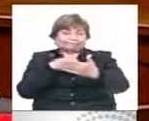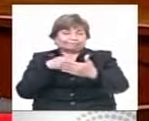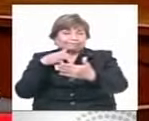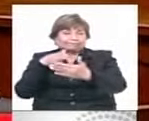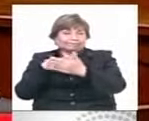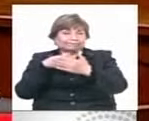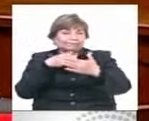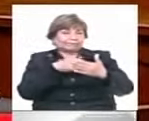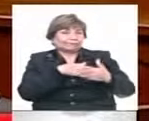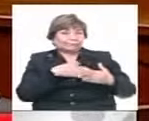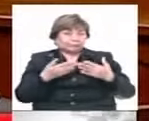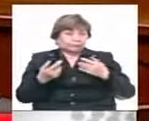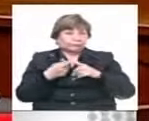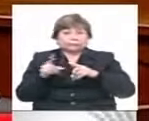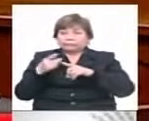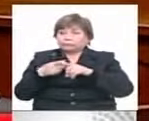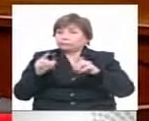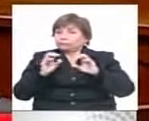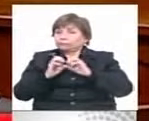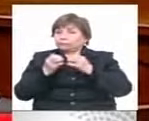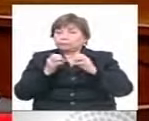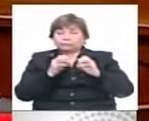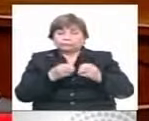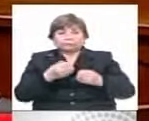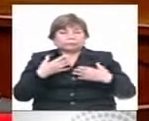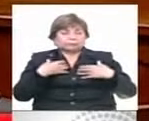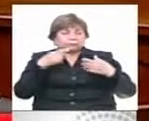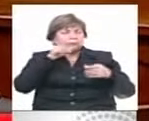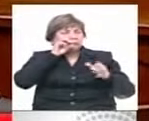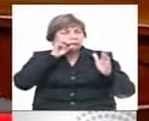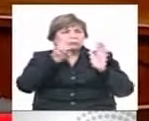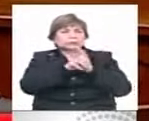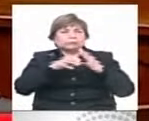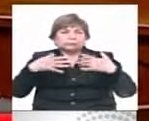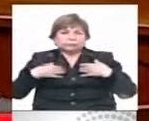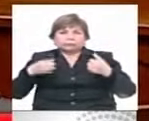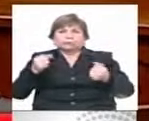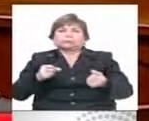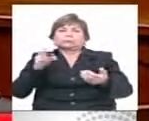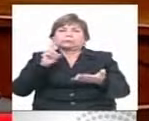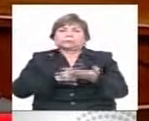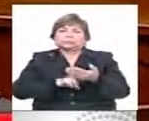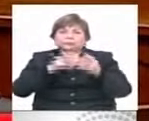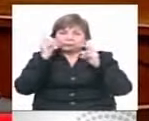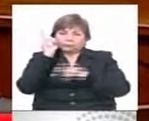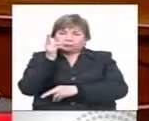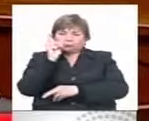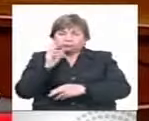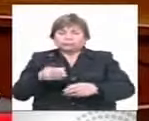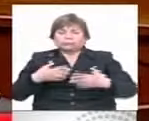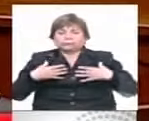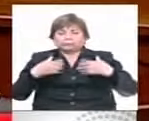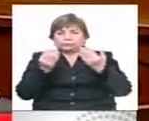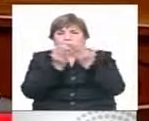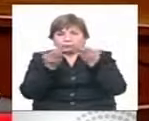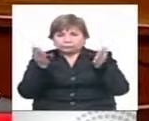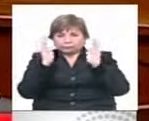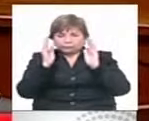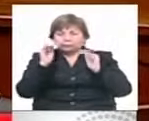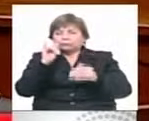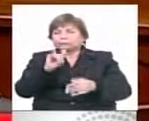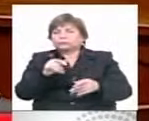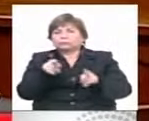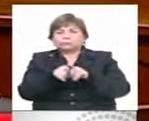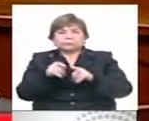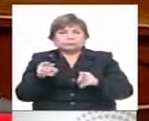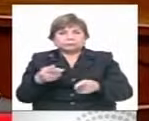acceso a servicios de diferentes sectores, como los de salud, educación, agricultura, entre otros. En los primeros 100